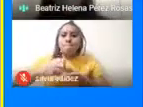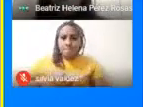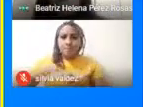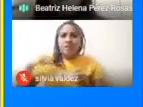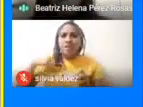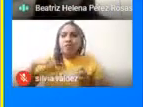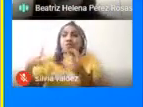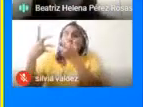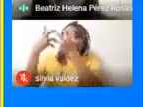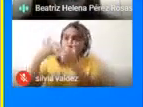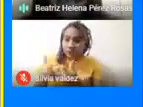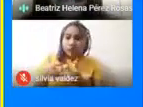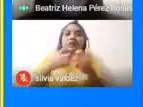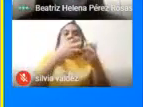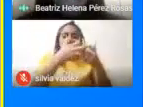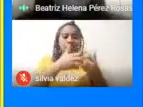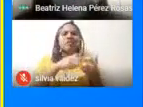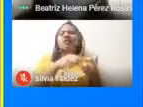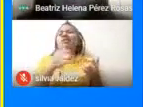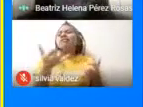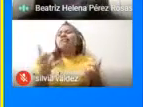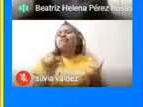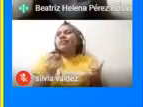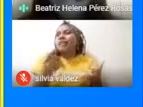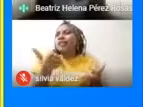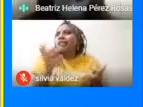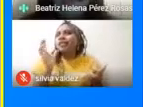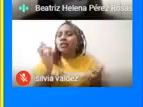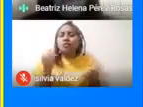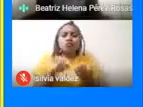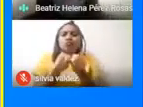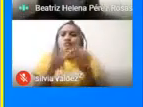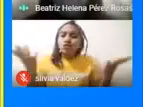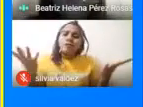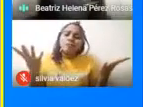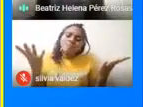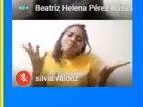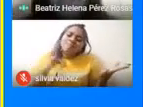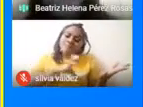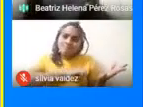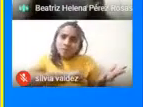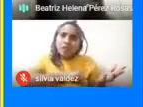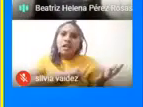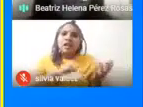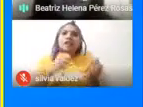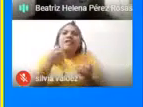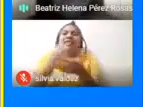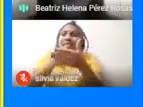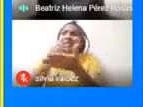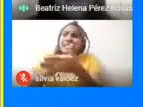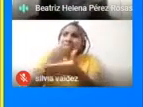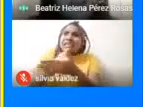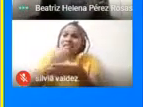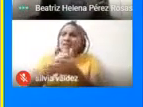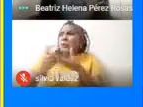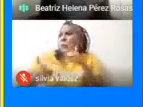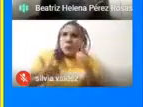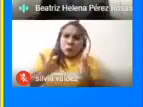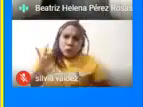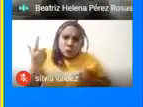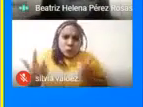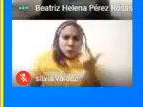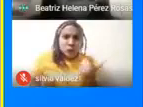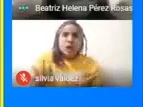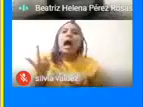empresariado pues que está prácticamente, muchos infortunadamente, como tratando de sobrevivir, y